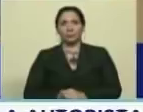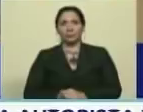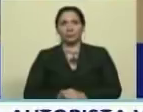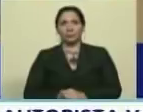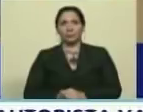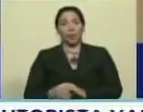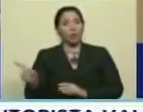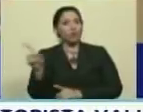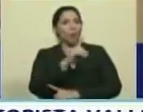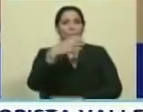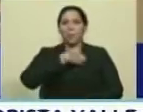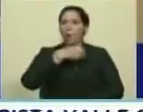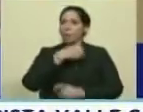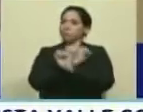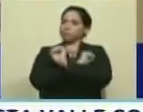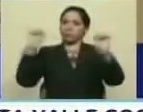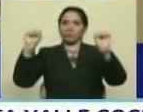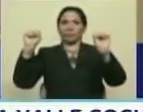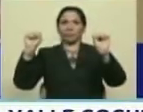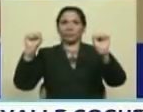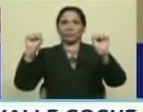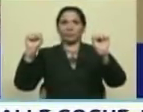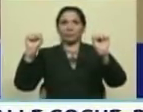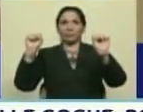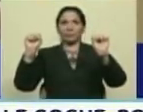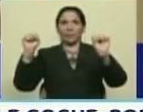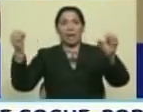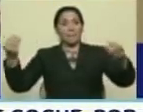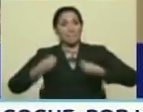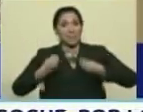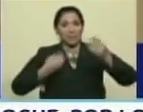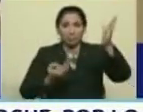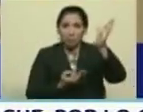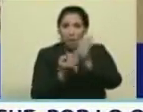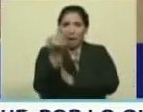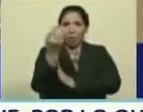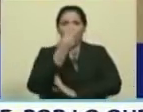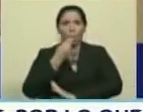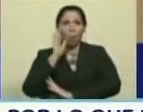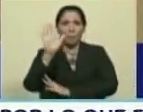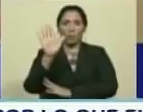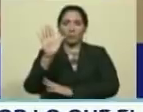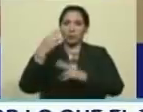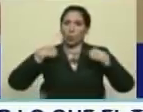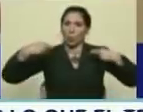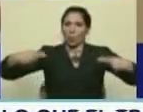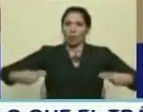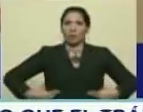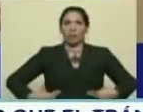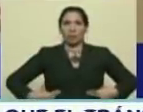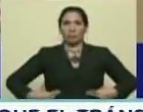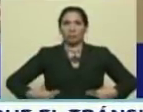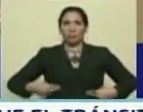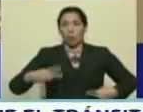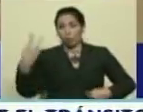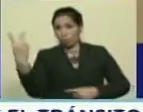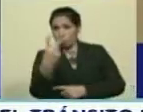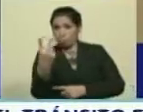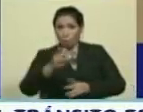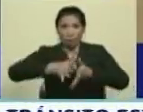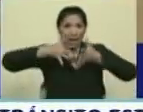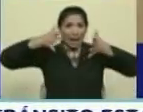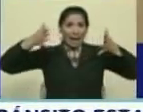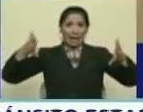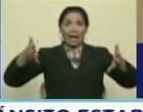No podemos permitir que la vida y el legado y el compromiso con la humanidad de estos dos grandes hombres, el